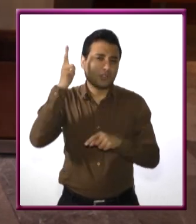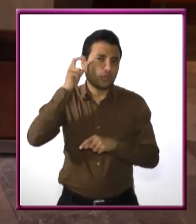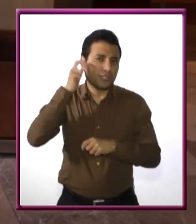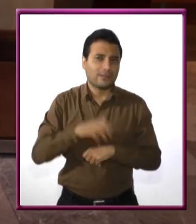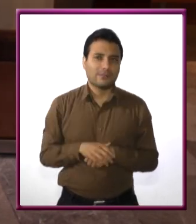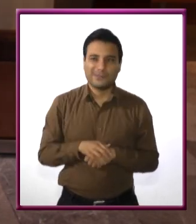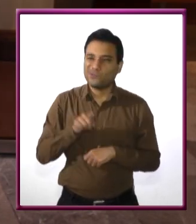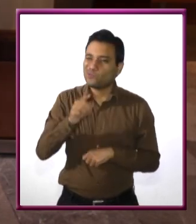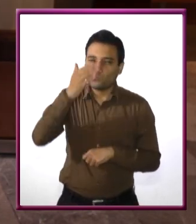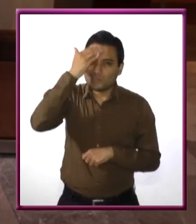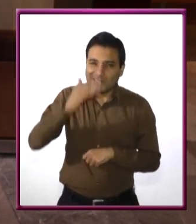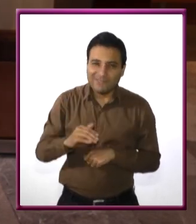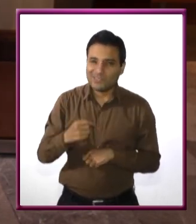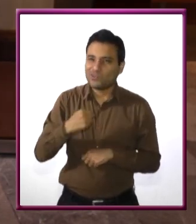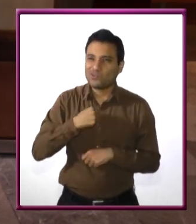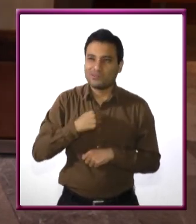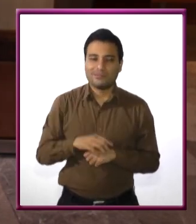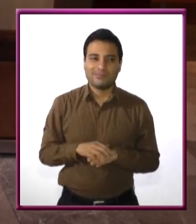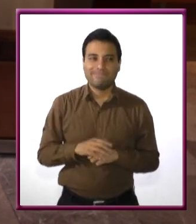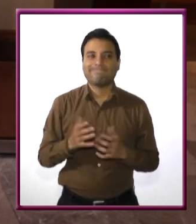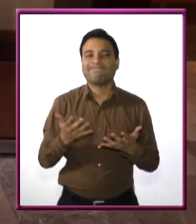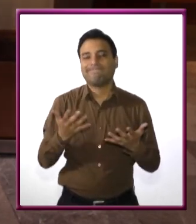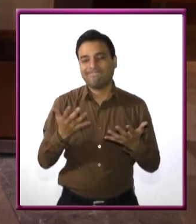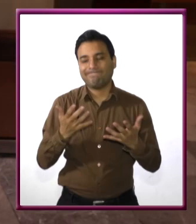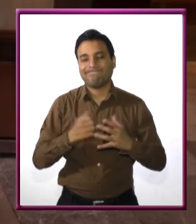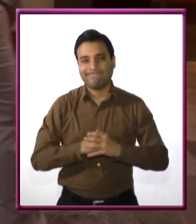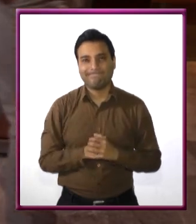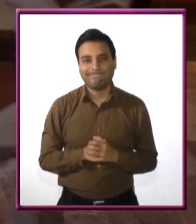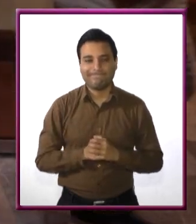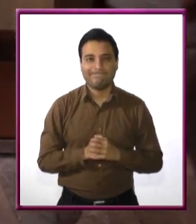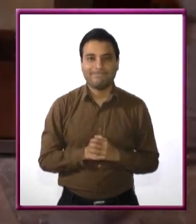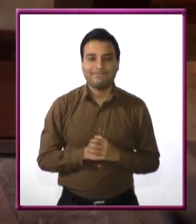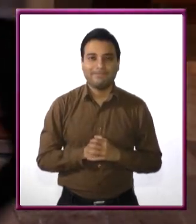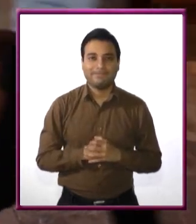pero es que así ya sabes cómo soy. ¿Para qué te invito, no?